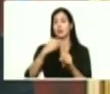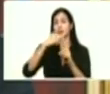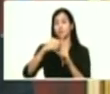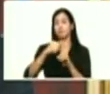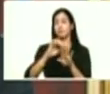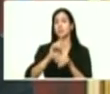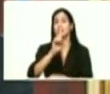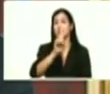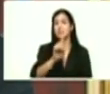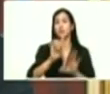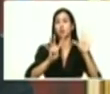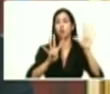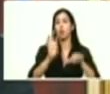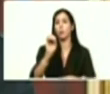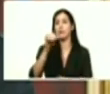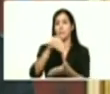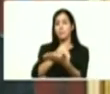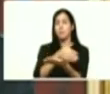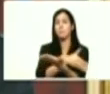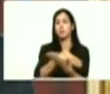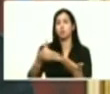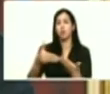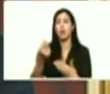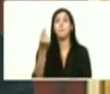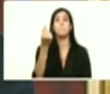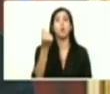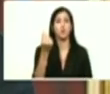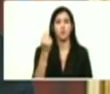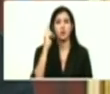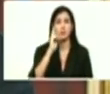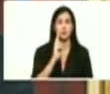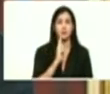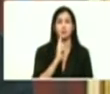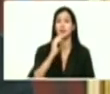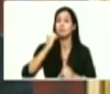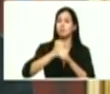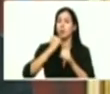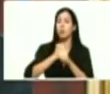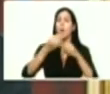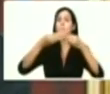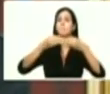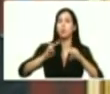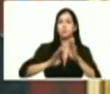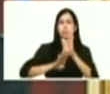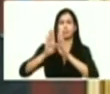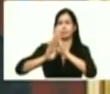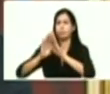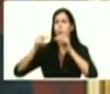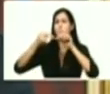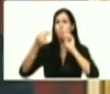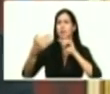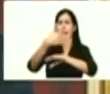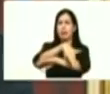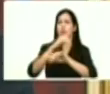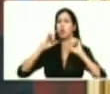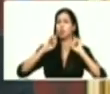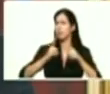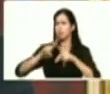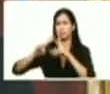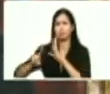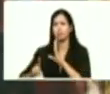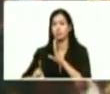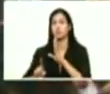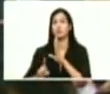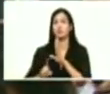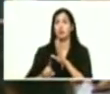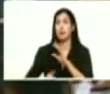190 mil millones de bolívares para obras públicas desarrollo de infraestructura y generación